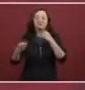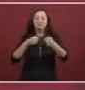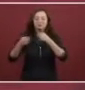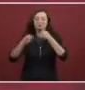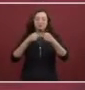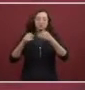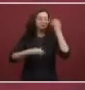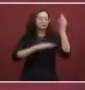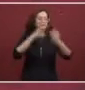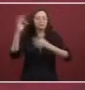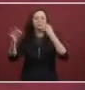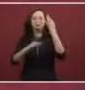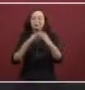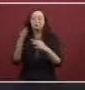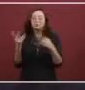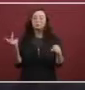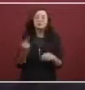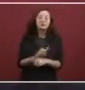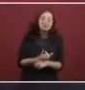¿Cuál fue la historia?